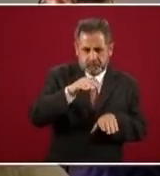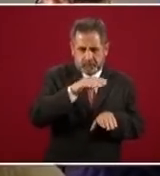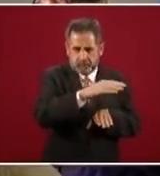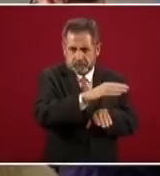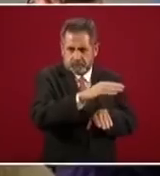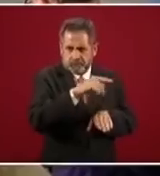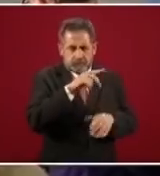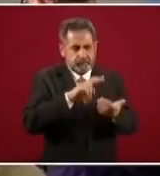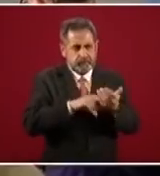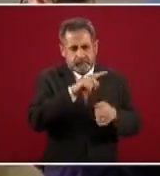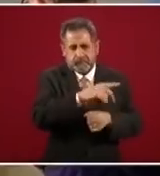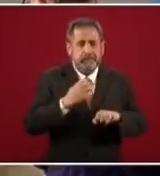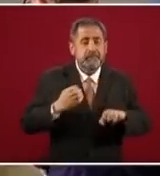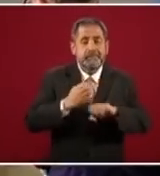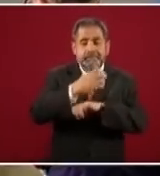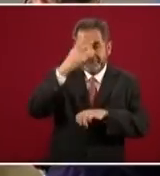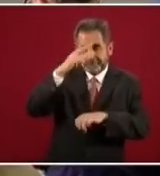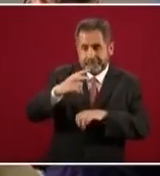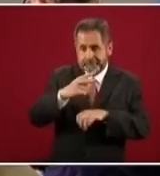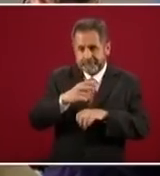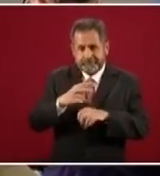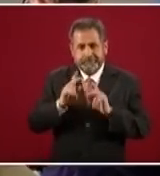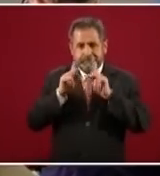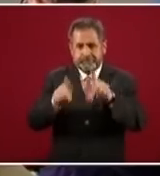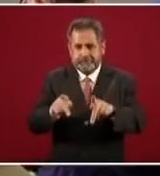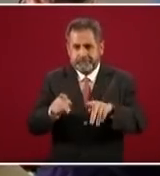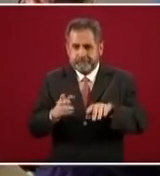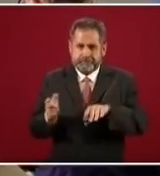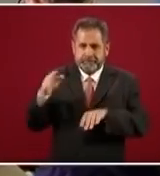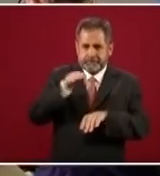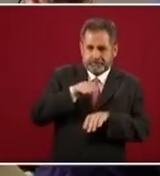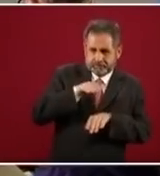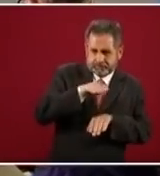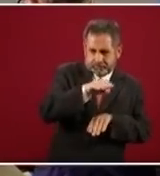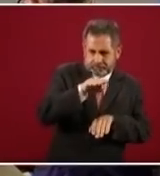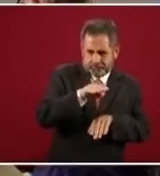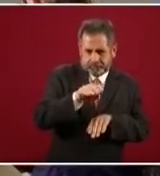del Estado de México. Sí, donde